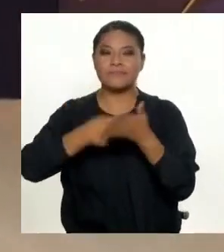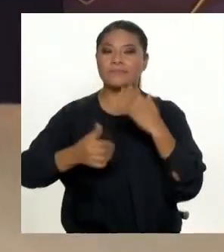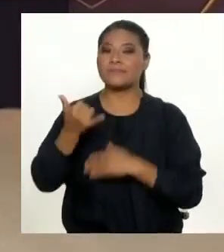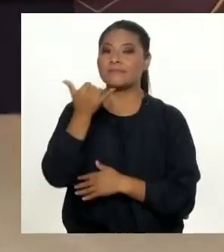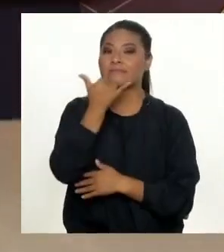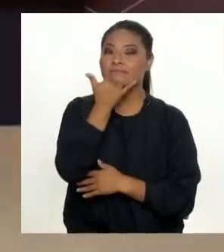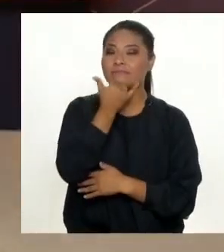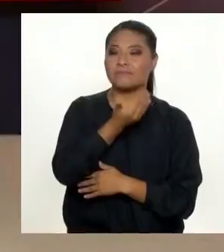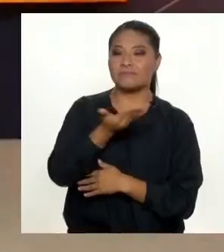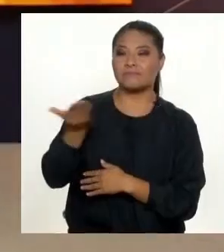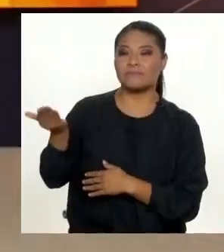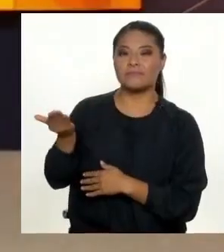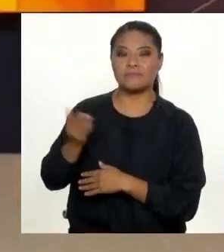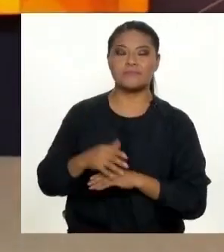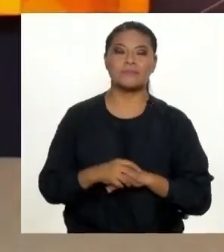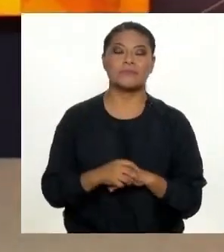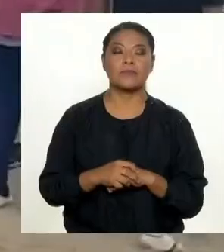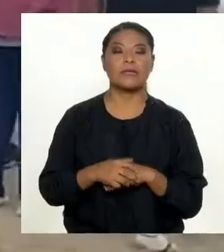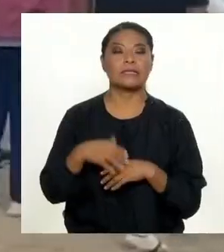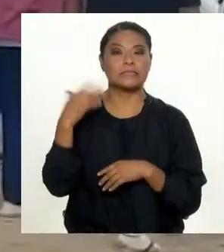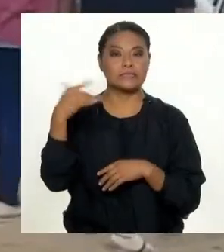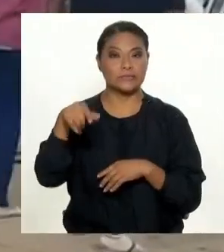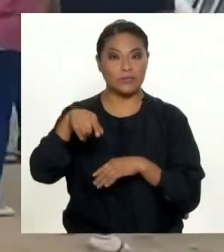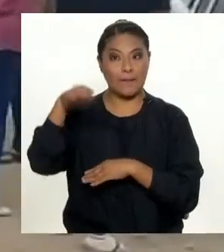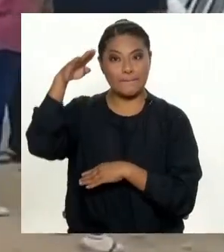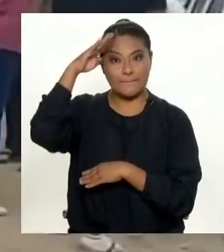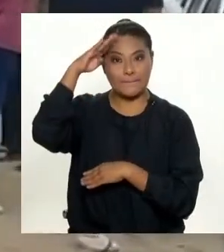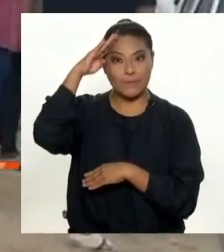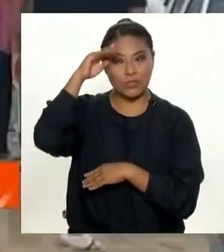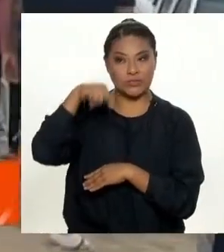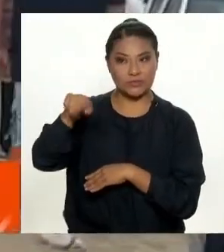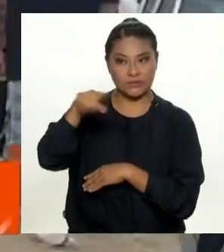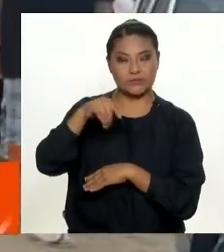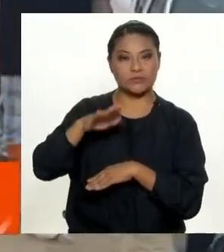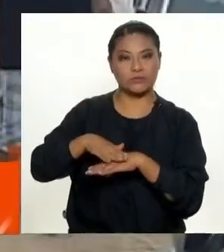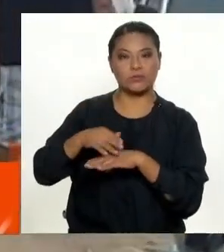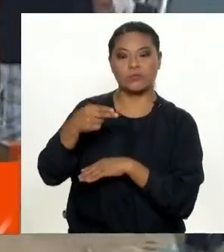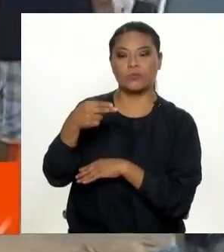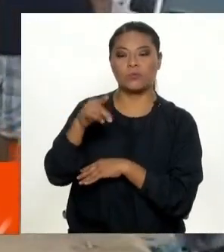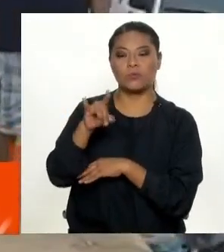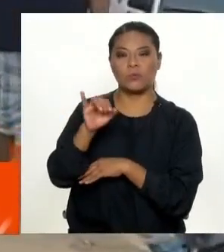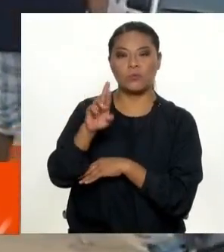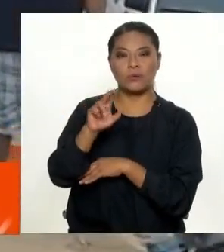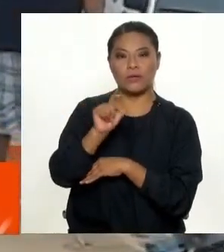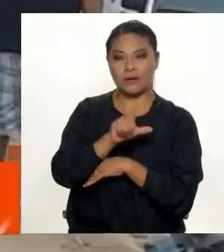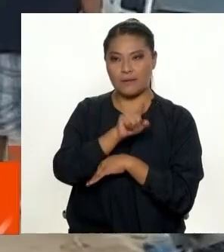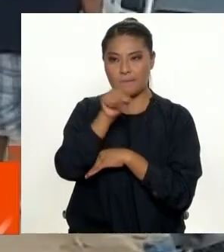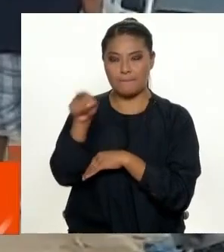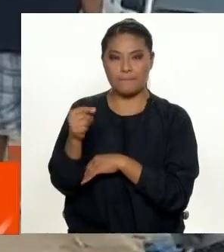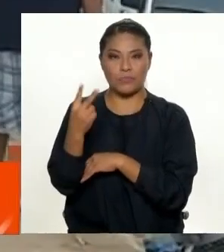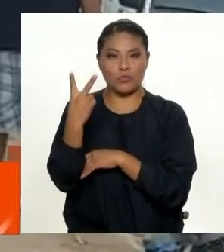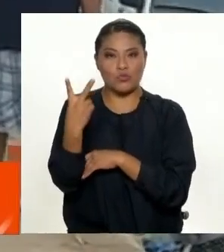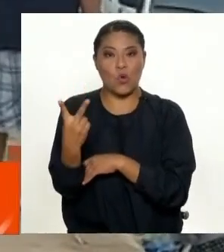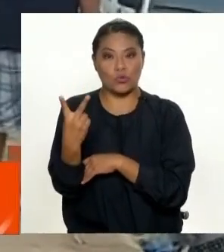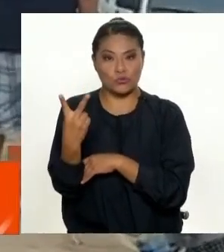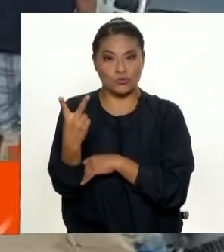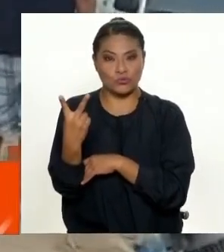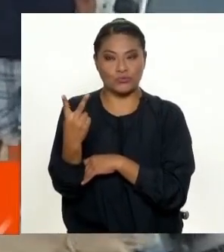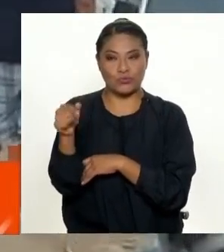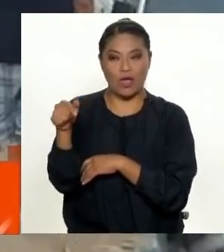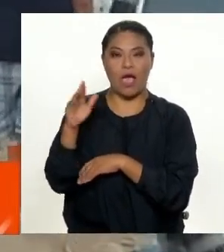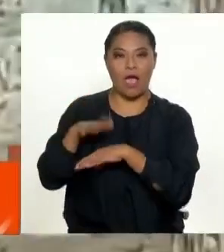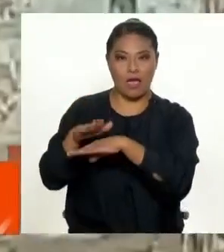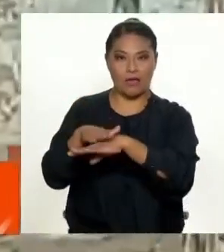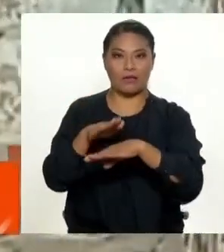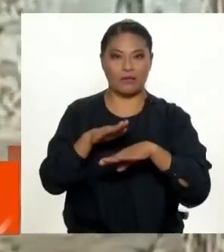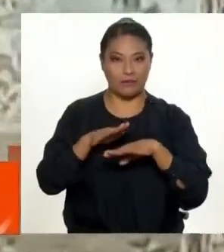atención con este dato policial. Vámonos hasta Huaral. ¿Qué tenemos ahí? dos delincuentes fueron abatidos tras un